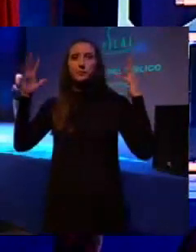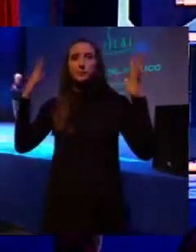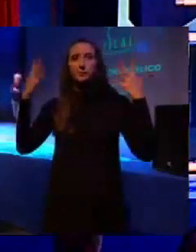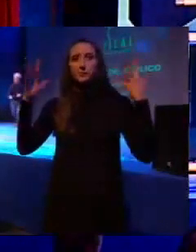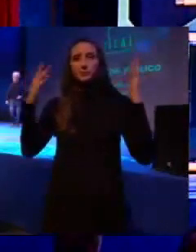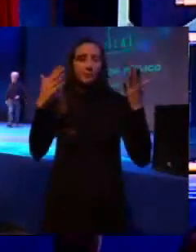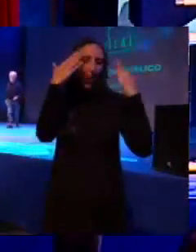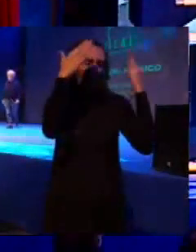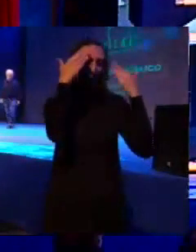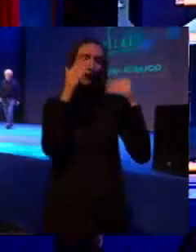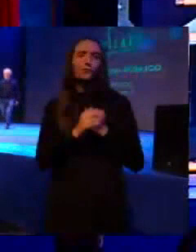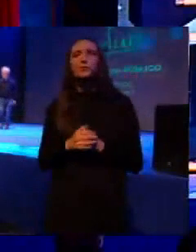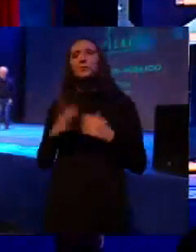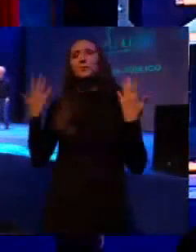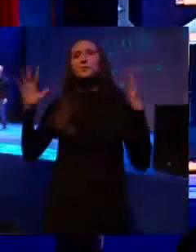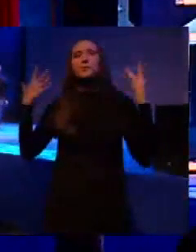La buena.